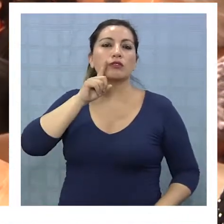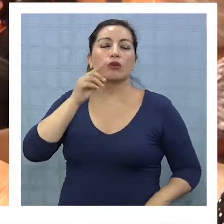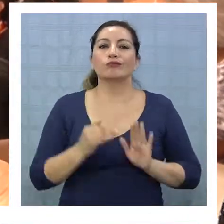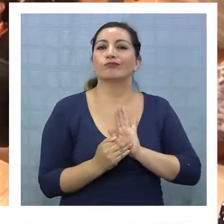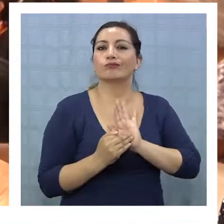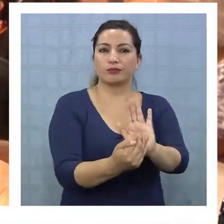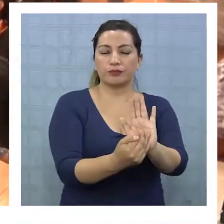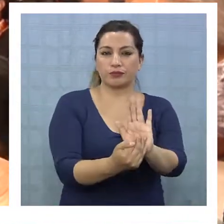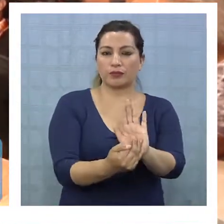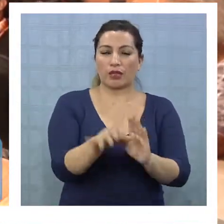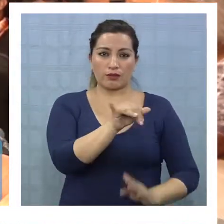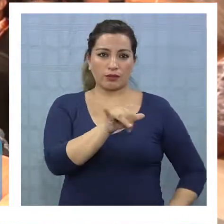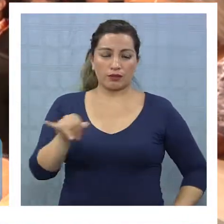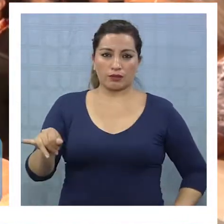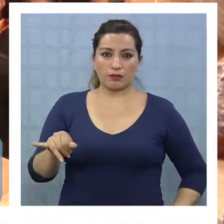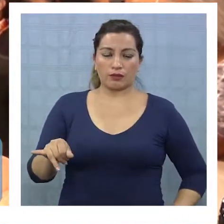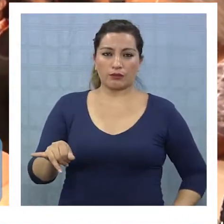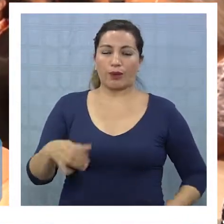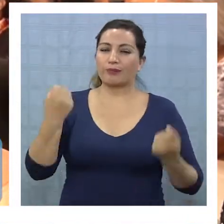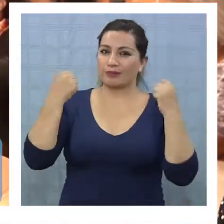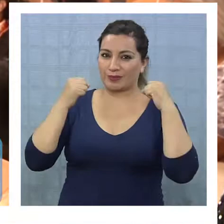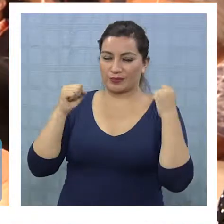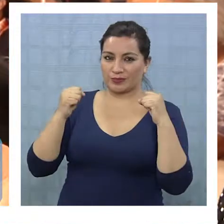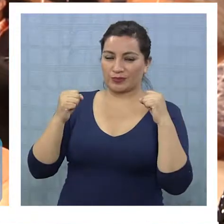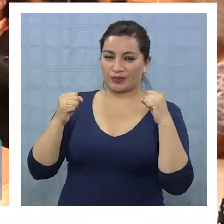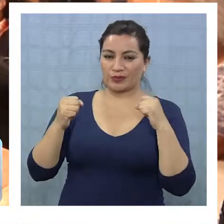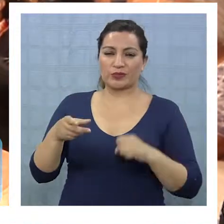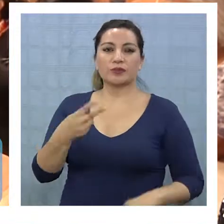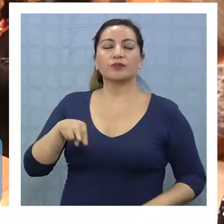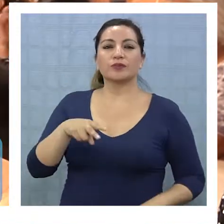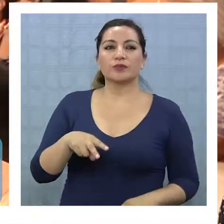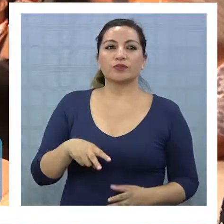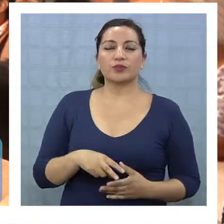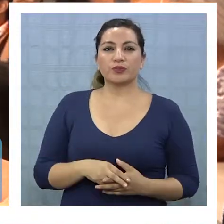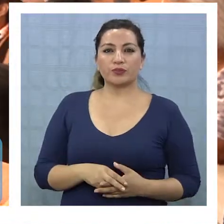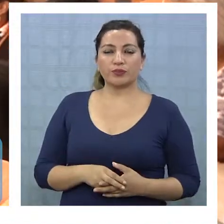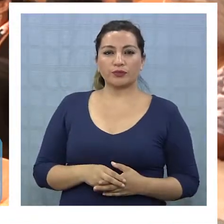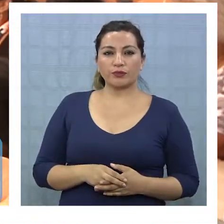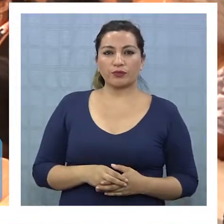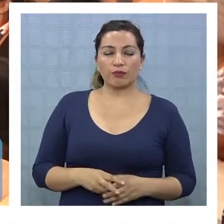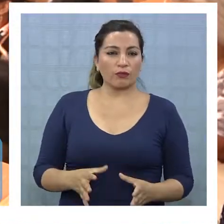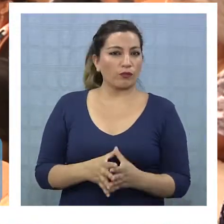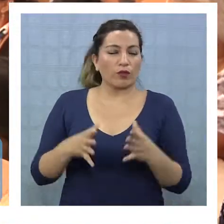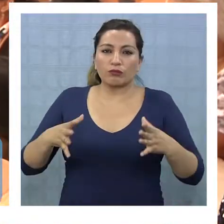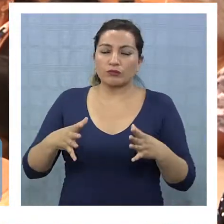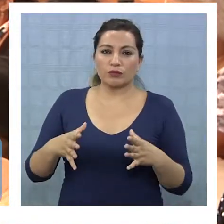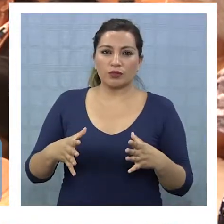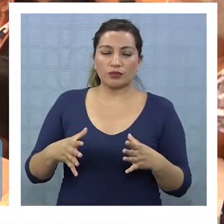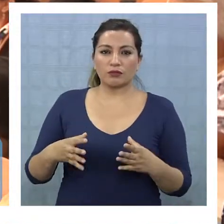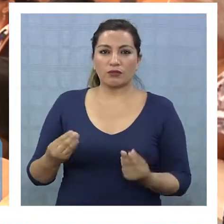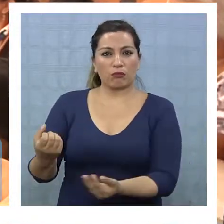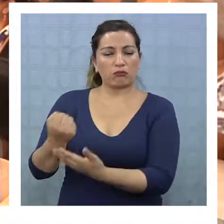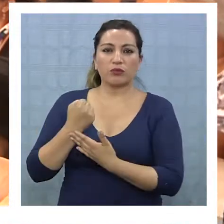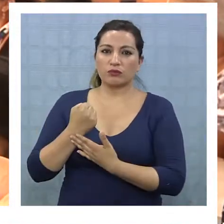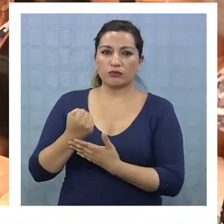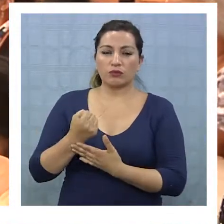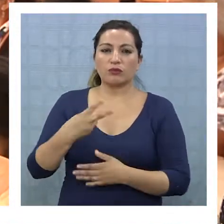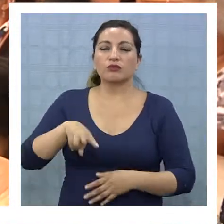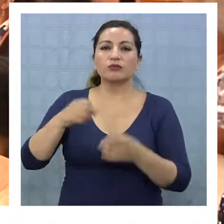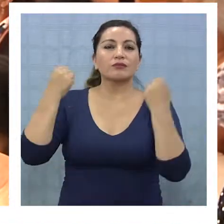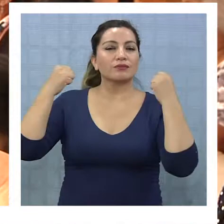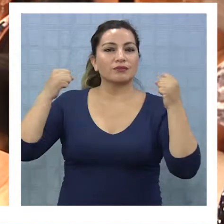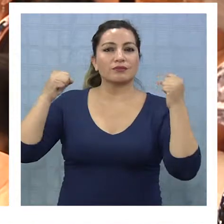exposición y después de eso es la práctica y a nosotros nos ayuda bastante porque en la práctica nosotros